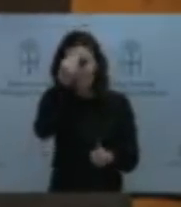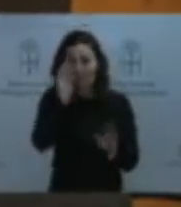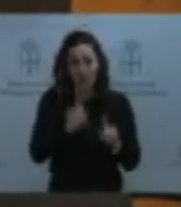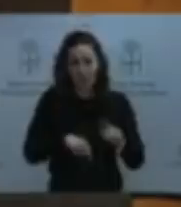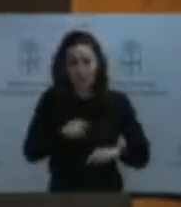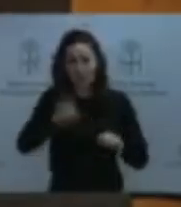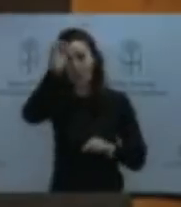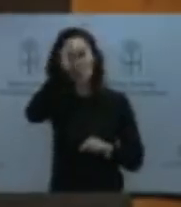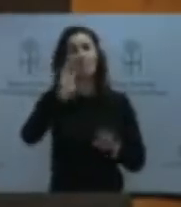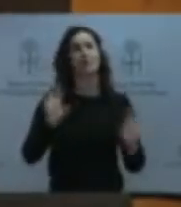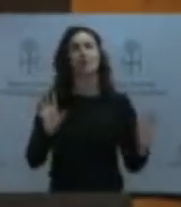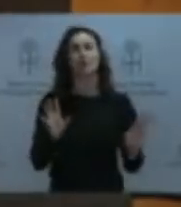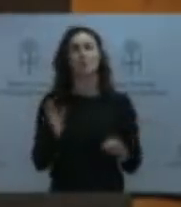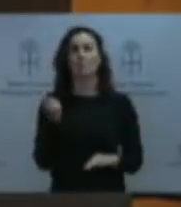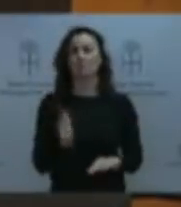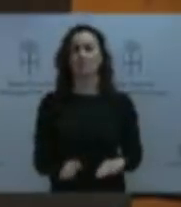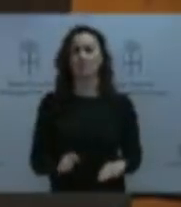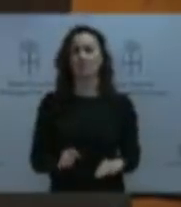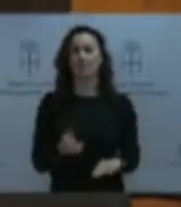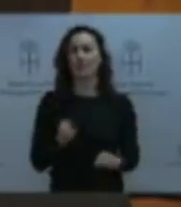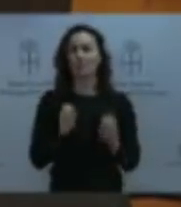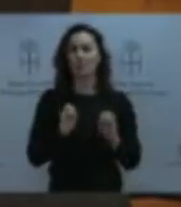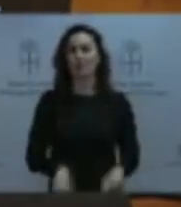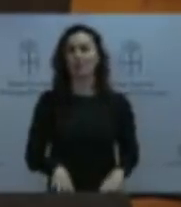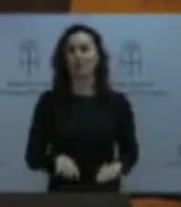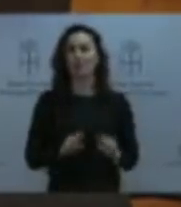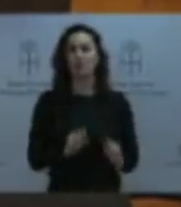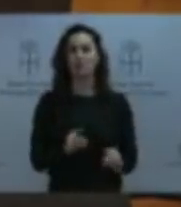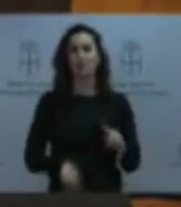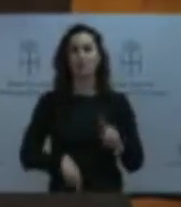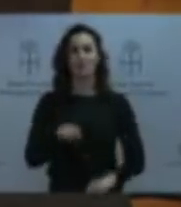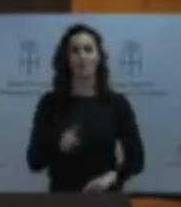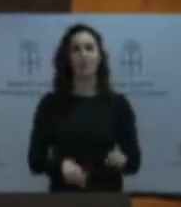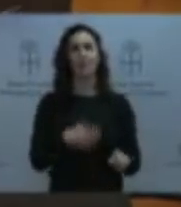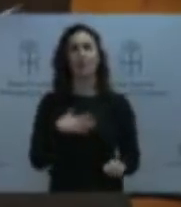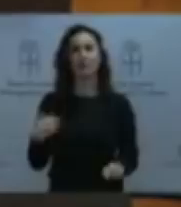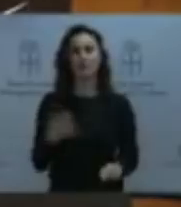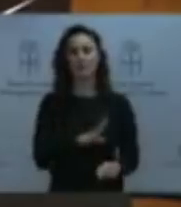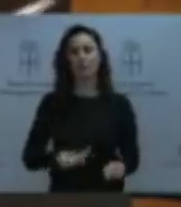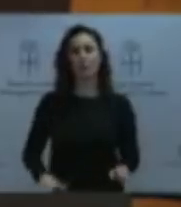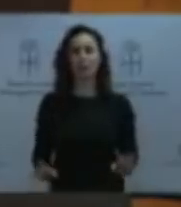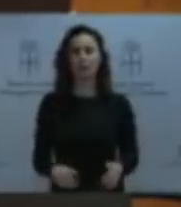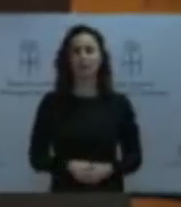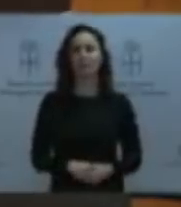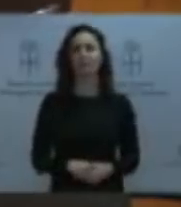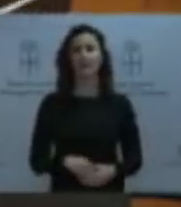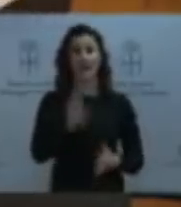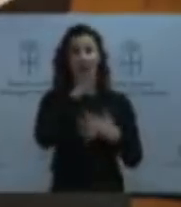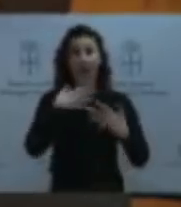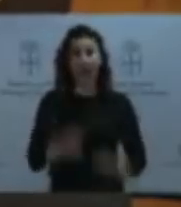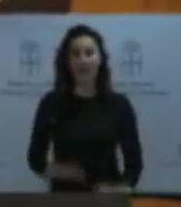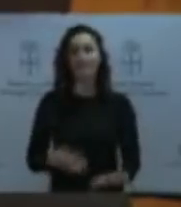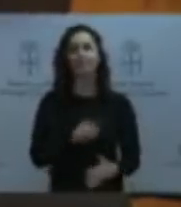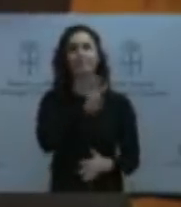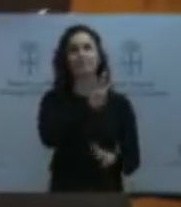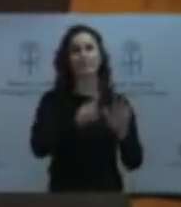podrán renunciar a la plaza si consideran esta eventualidad. Pero de este momento, entre el 36 y el 124, son